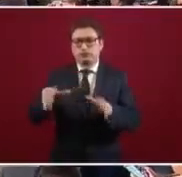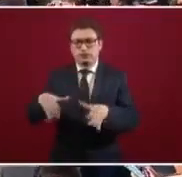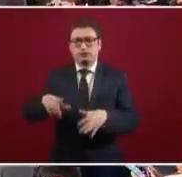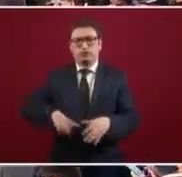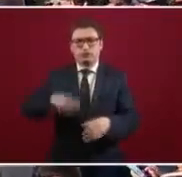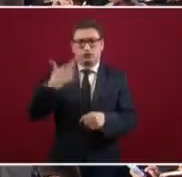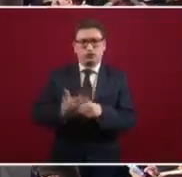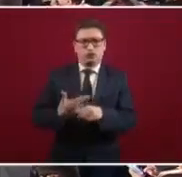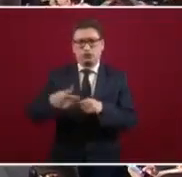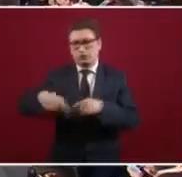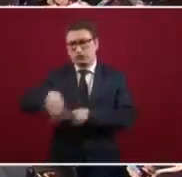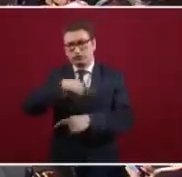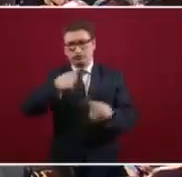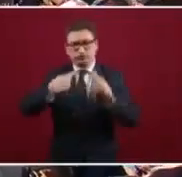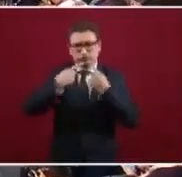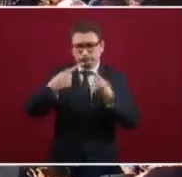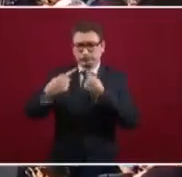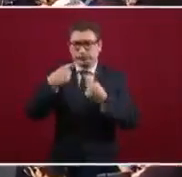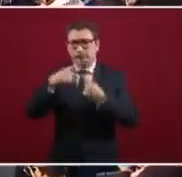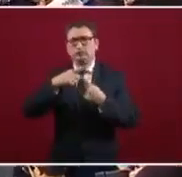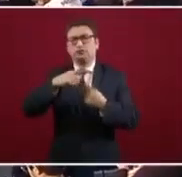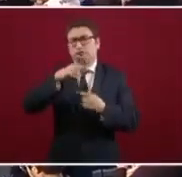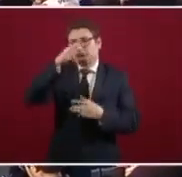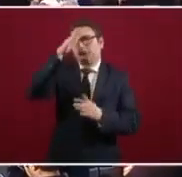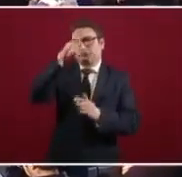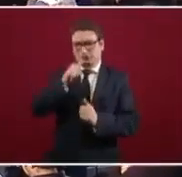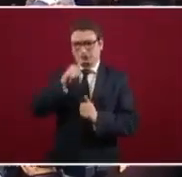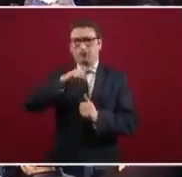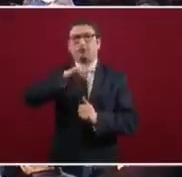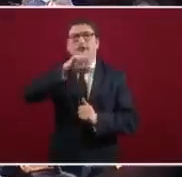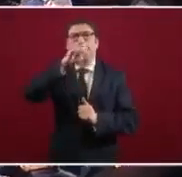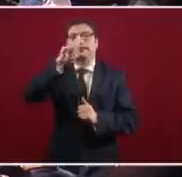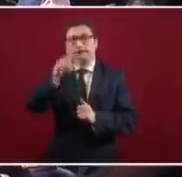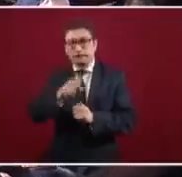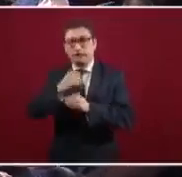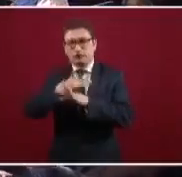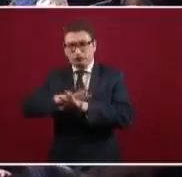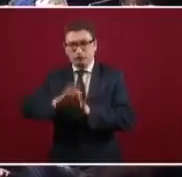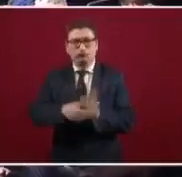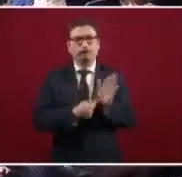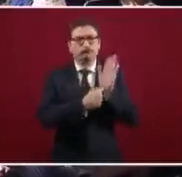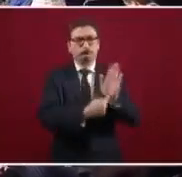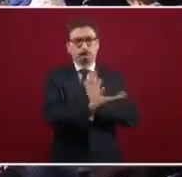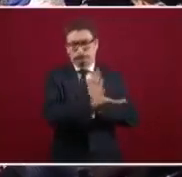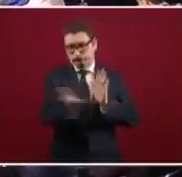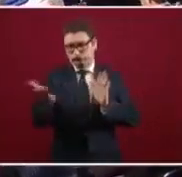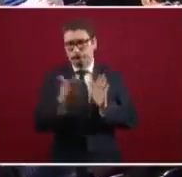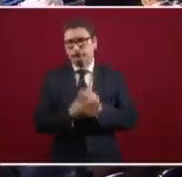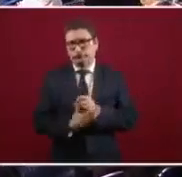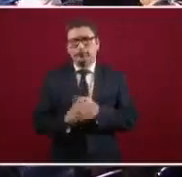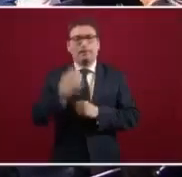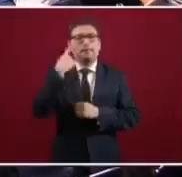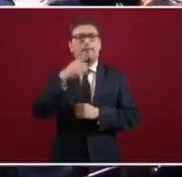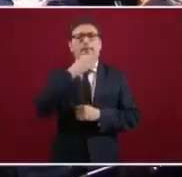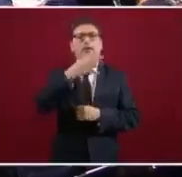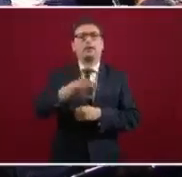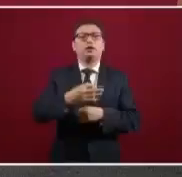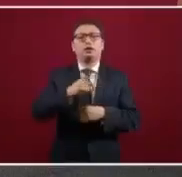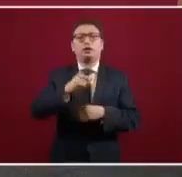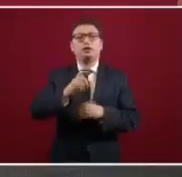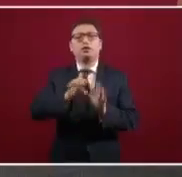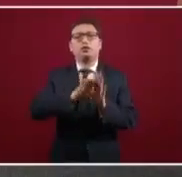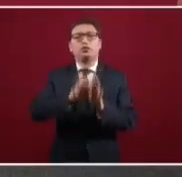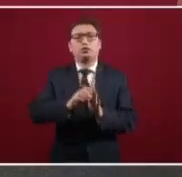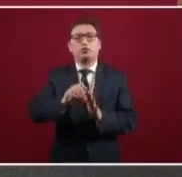grados vamos a llegar al acuerdo y luego con ustedes para decirles a partir de